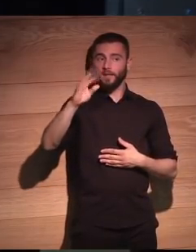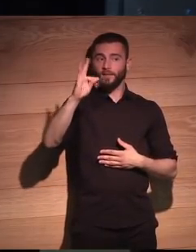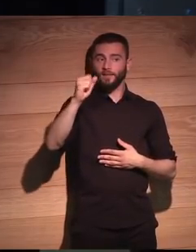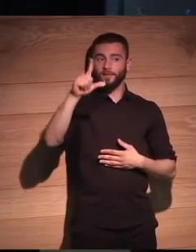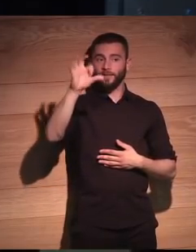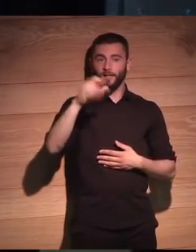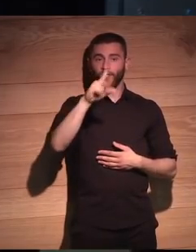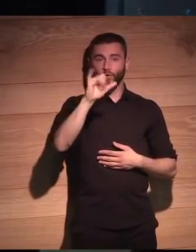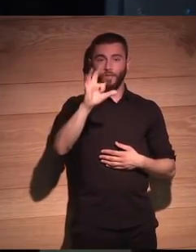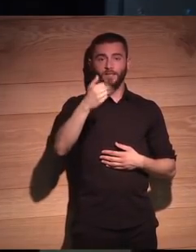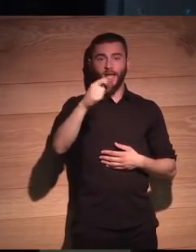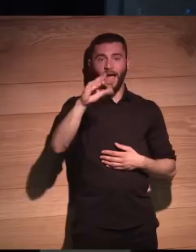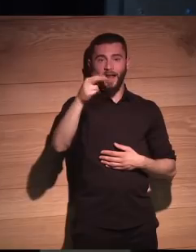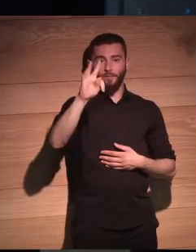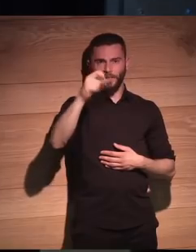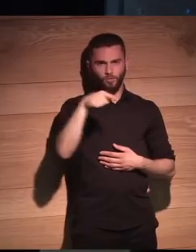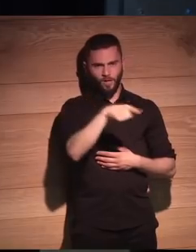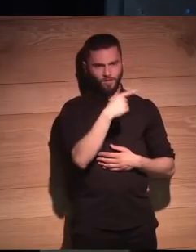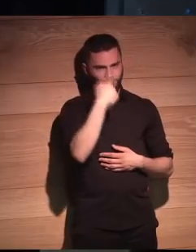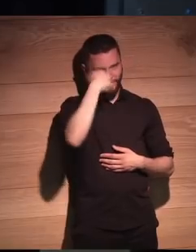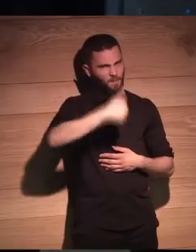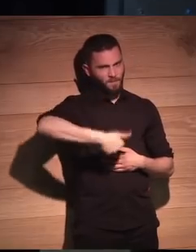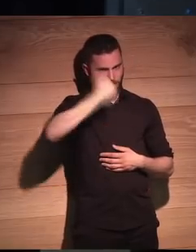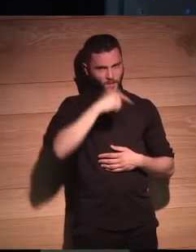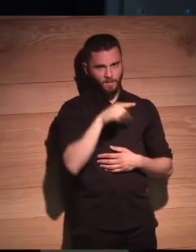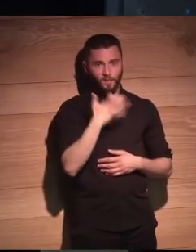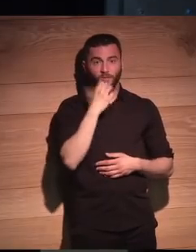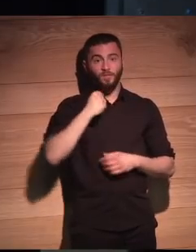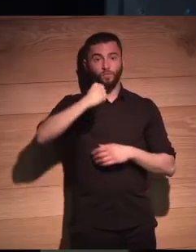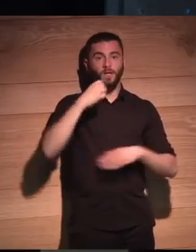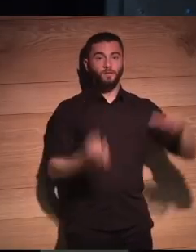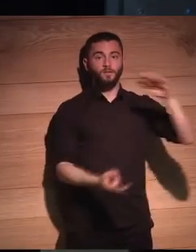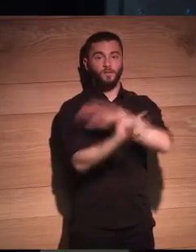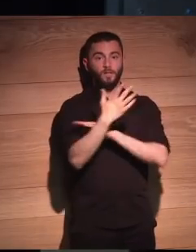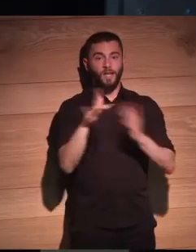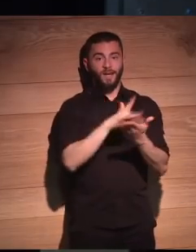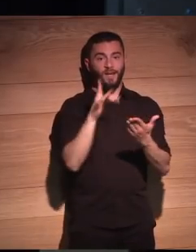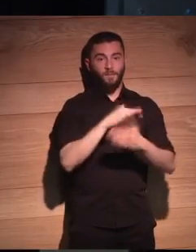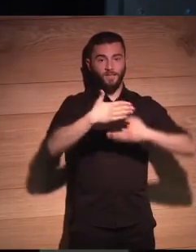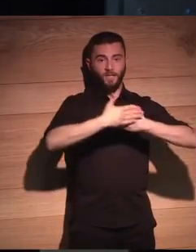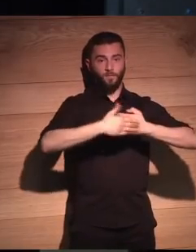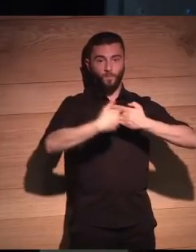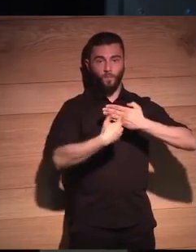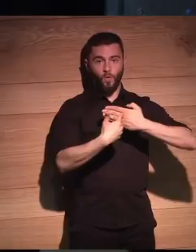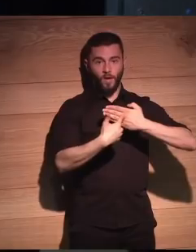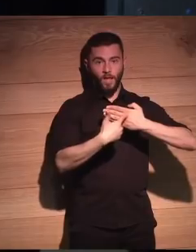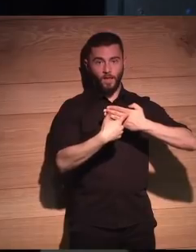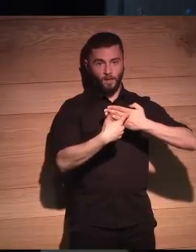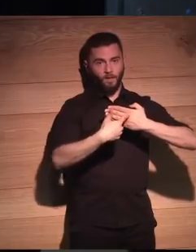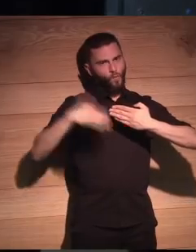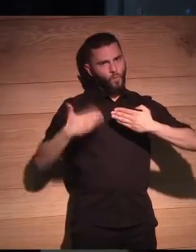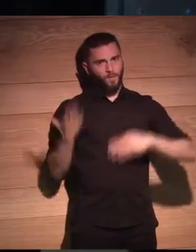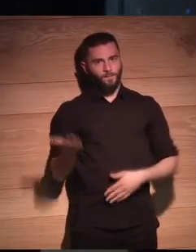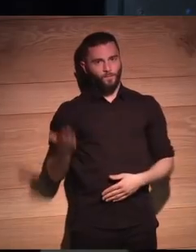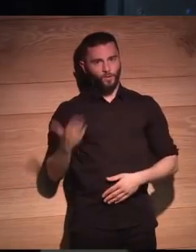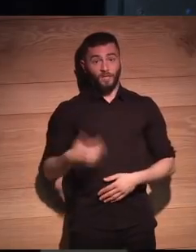que yo de este tema. Qué Pero maravilla. a la hora de crear los superhéroes, las portadas de las revistas Pulp inspiraron Son fundamentales. muchísimo.